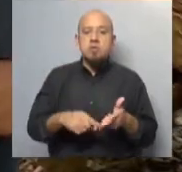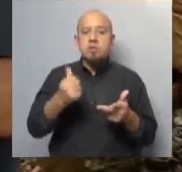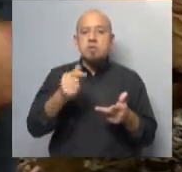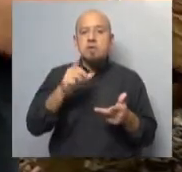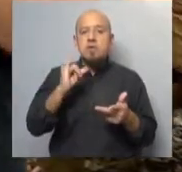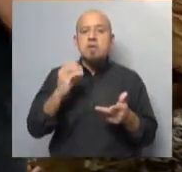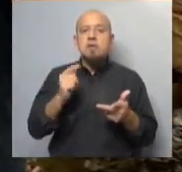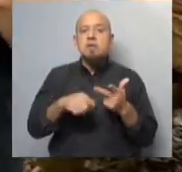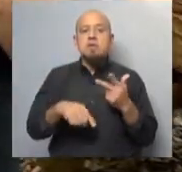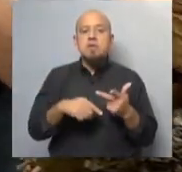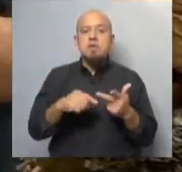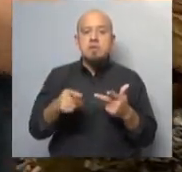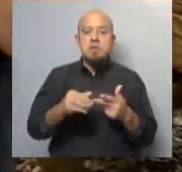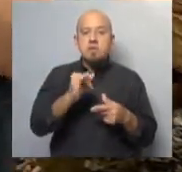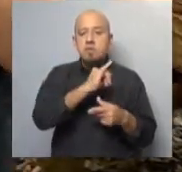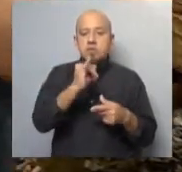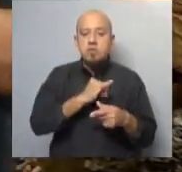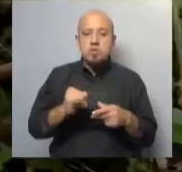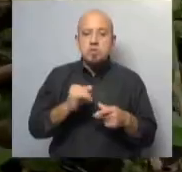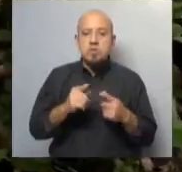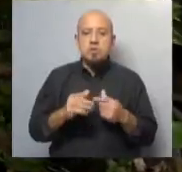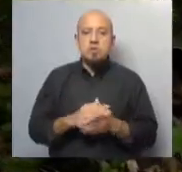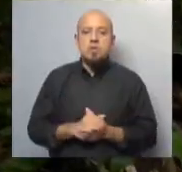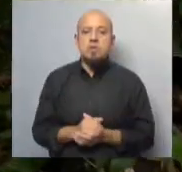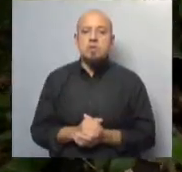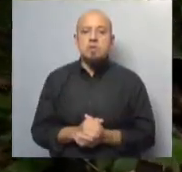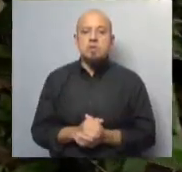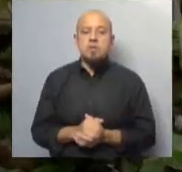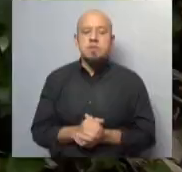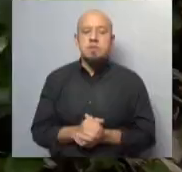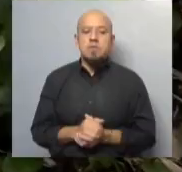el País de la Maravilla. Esas son setas, o sea, cuerpos reproductores.